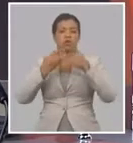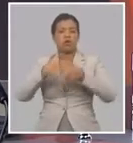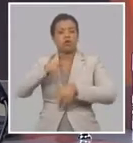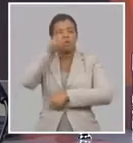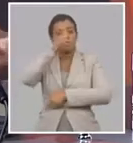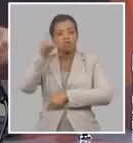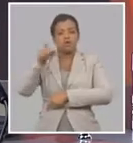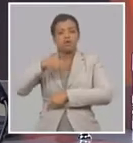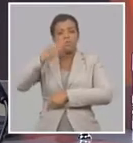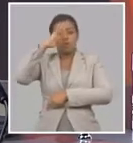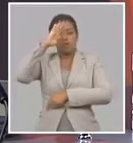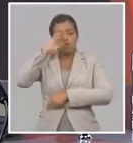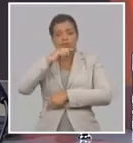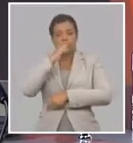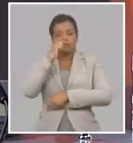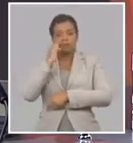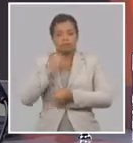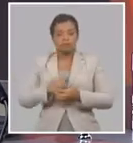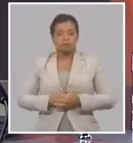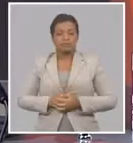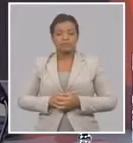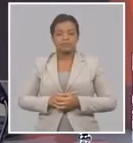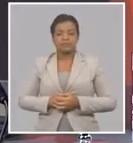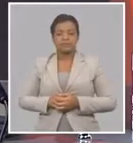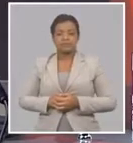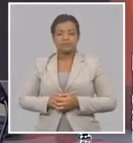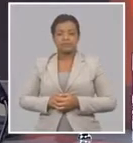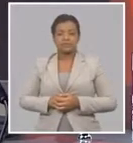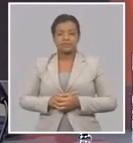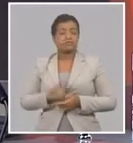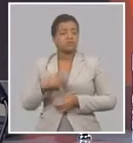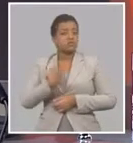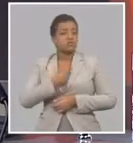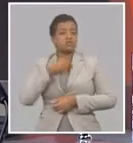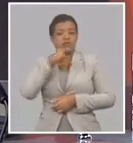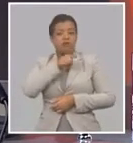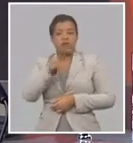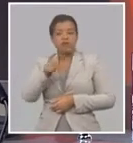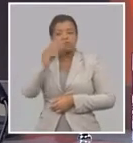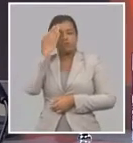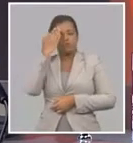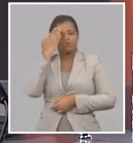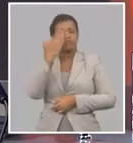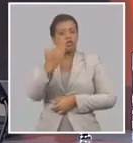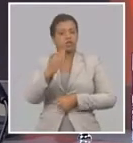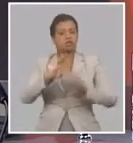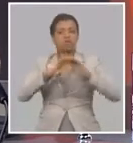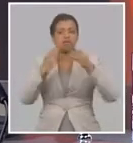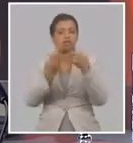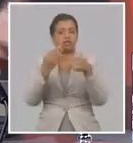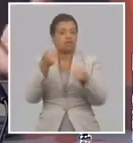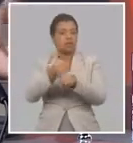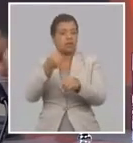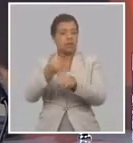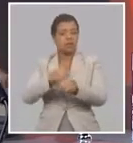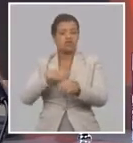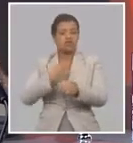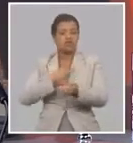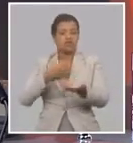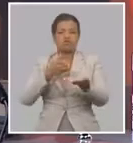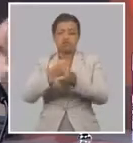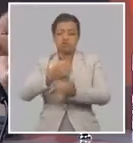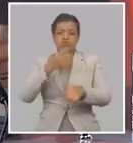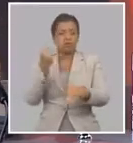del país y hacia ellos va dirigido el reconocimiento de esto del trabajo realizado y que seguiremos realizando